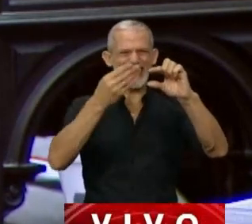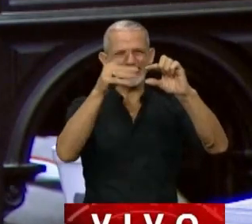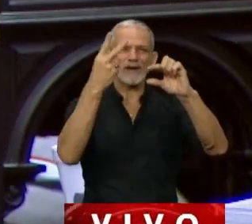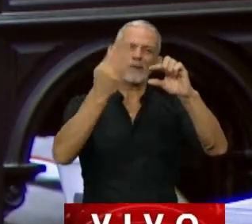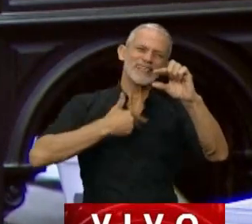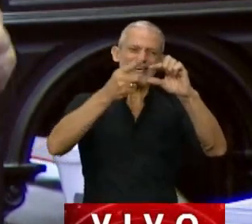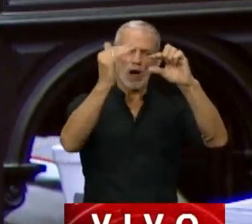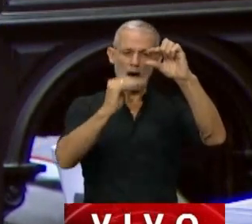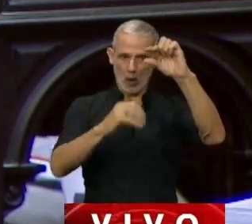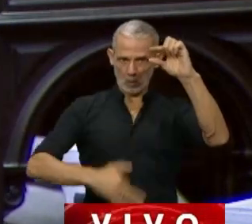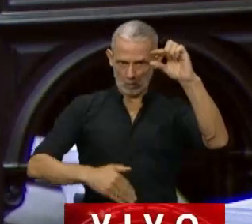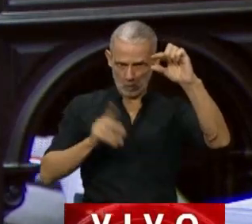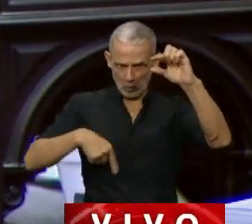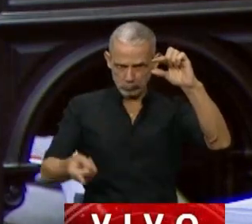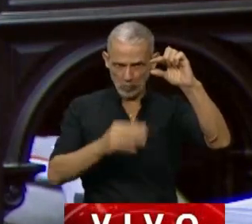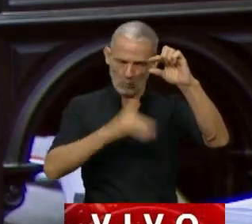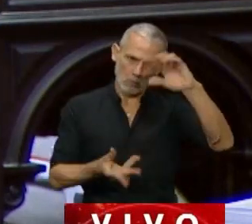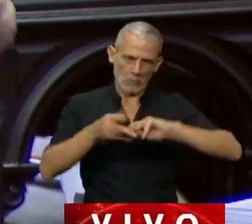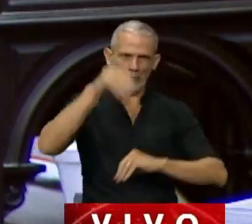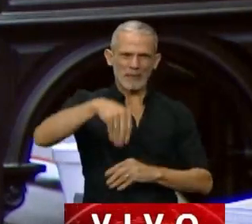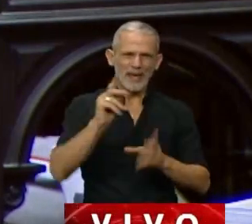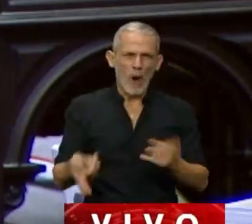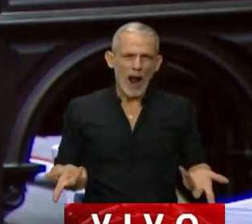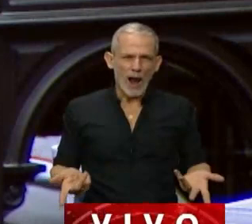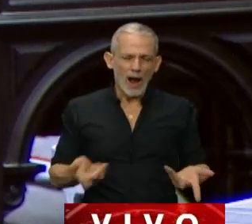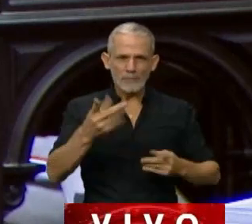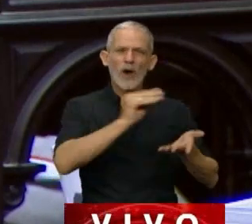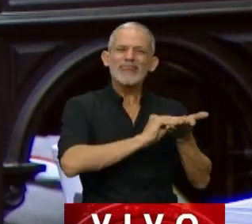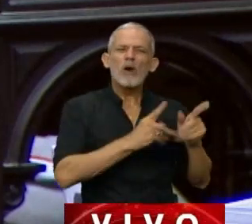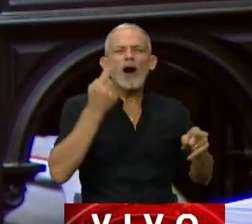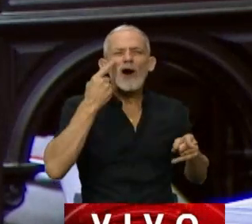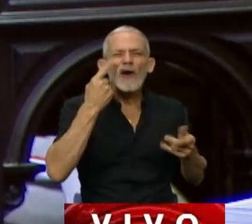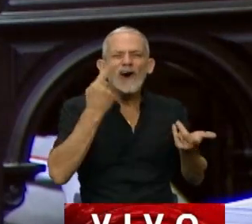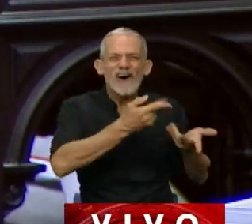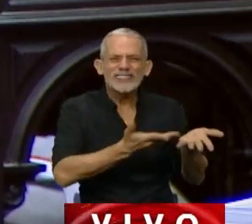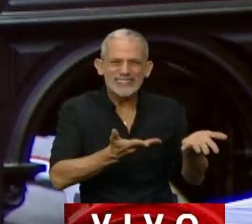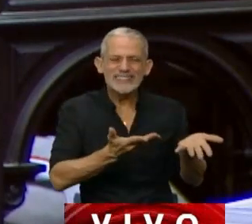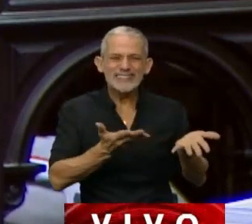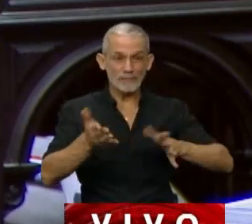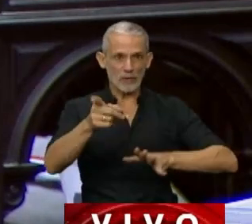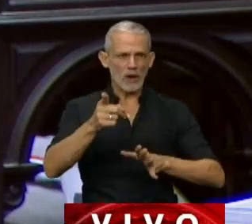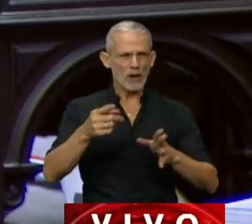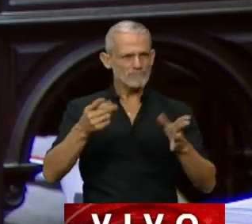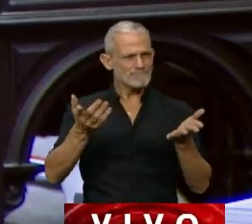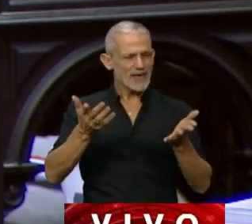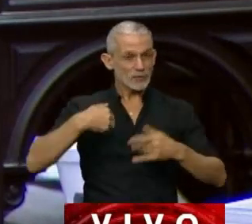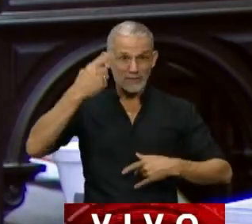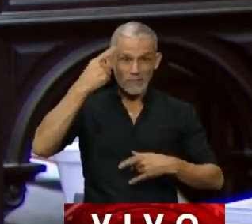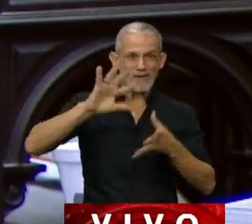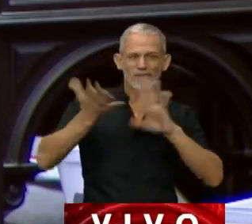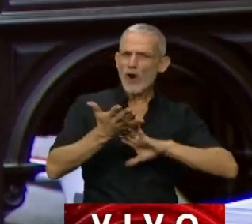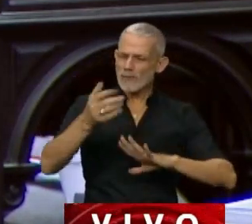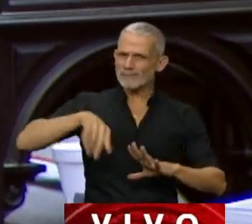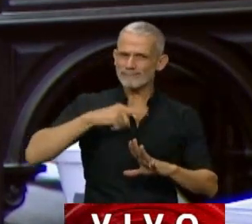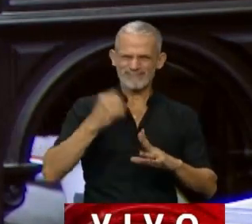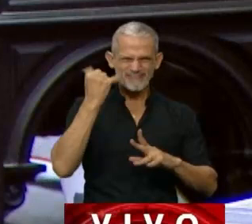misma forma y que votamos los que damos cuenta permanentemente entre nuestros vecinos. Y lo que es paradójico aún en este sistema que